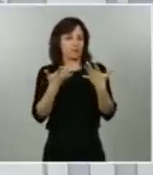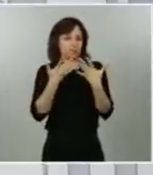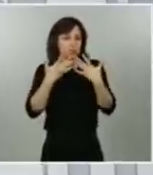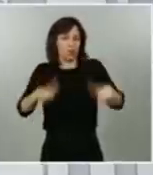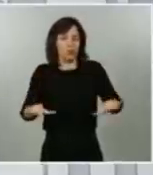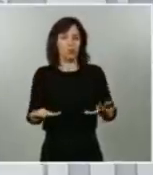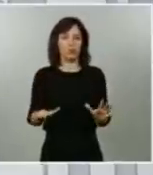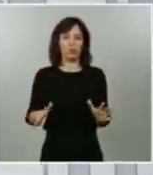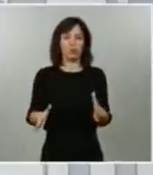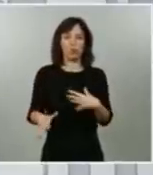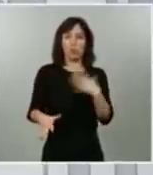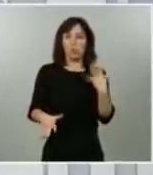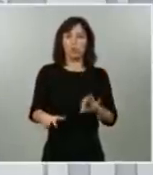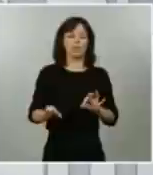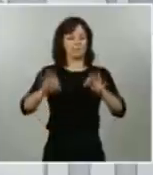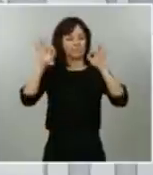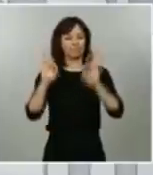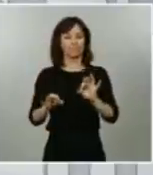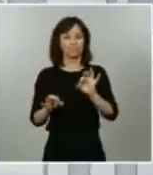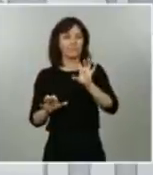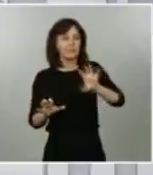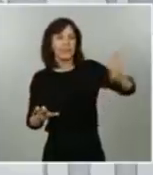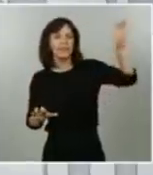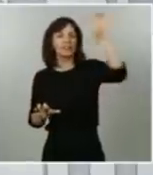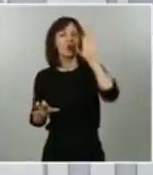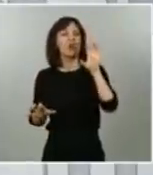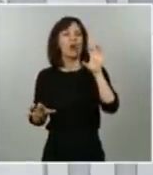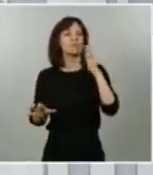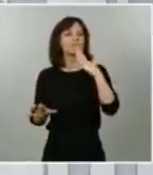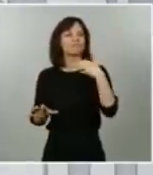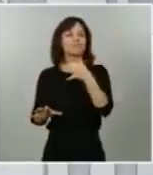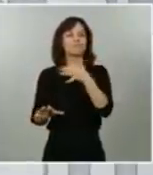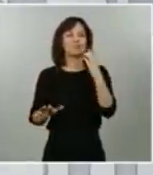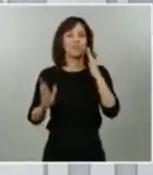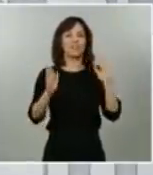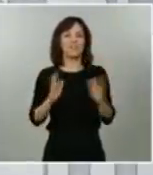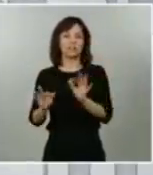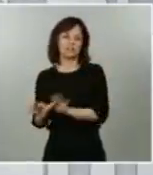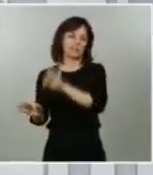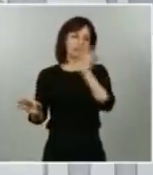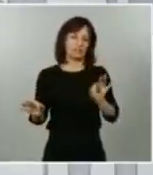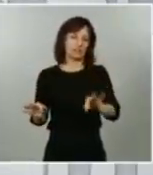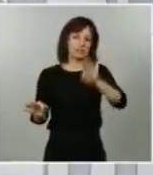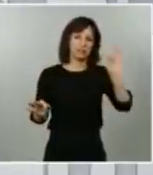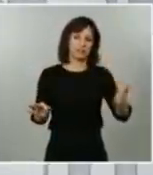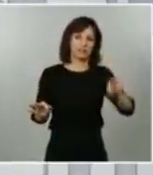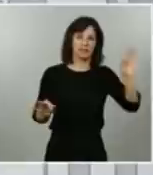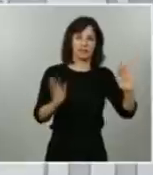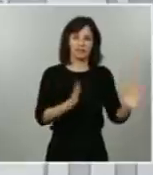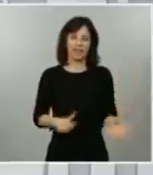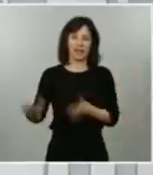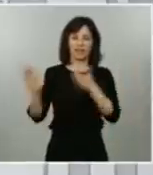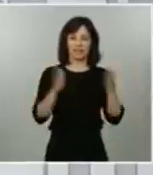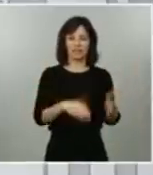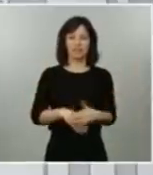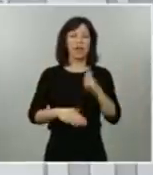cuando un territorio se encuentra en condiciones para pasar a la sucesiva fase en este momento estamos en la fase cero y hay que